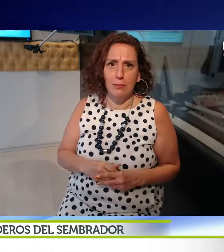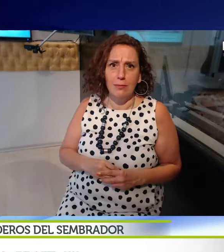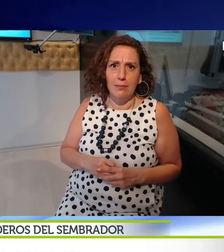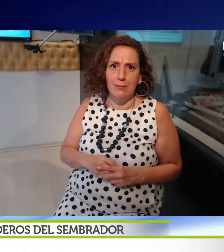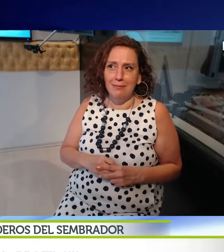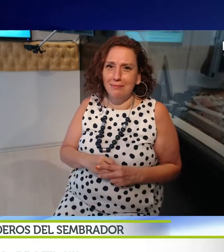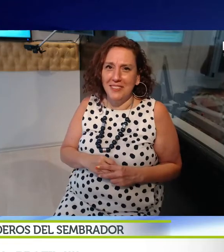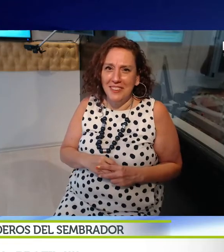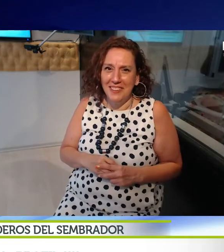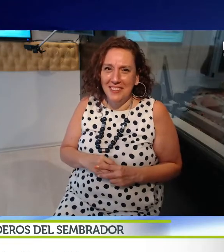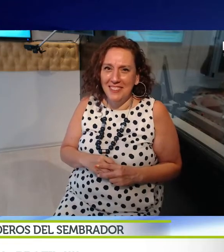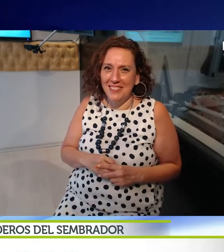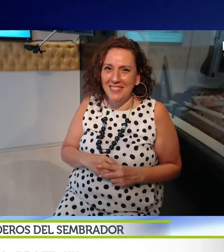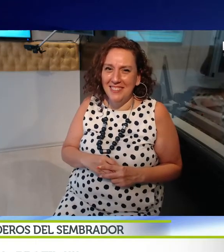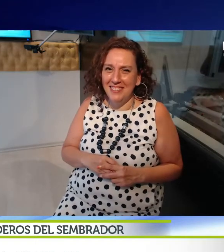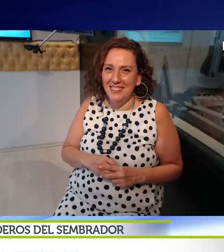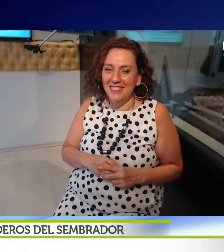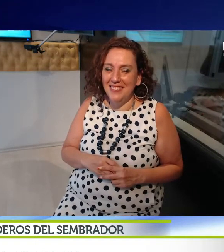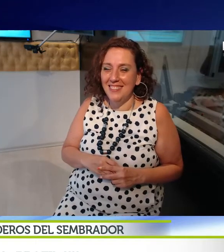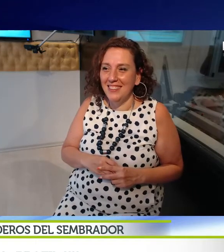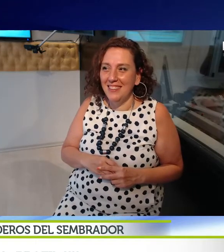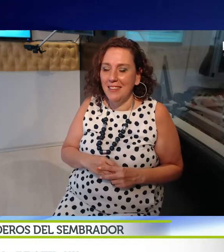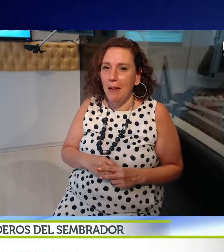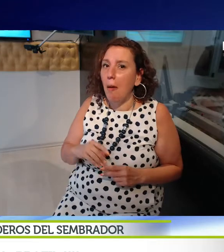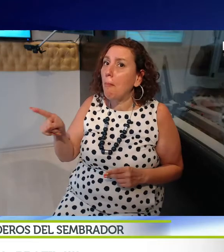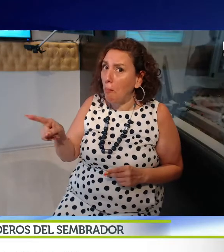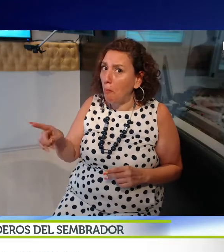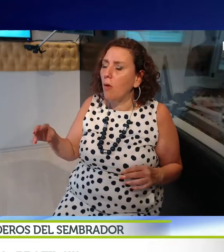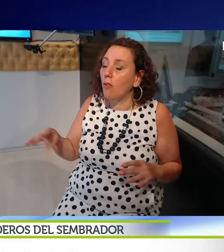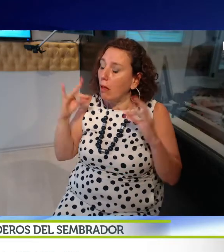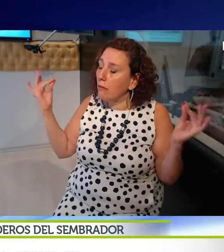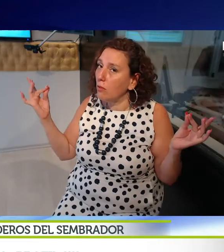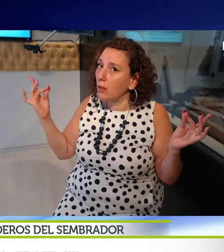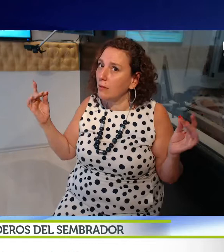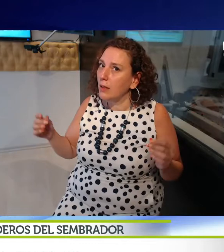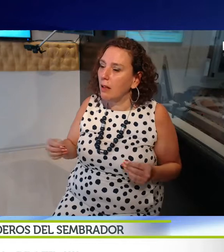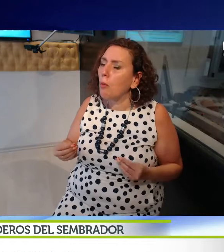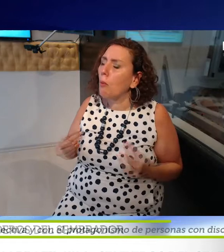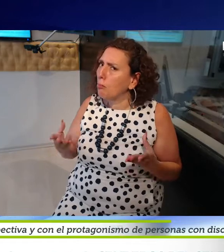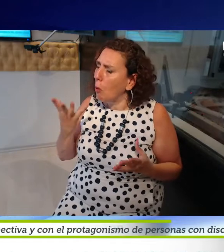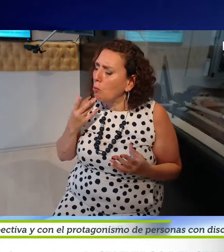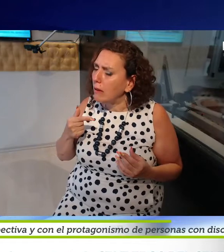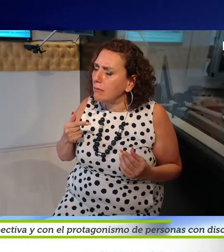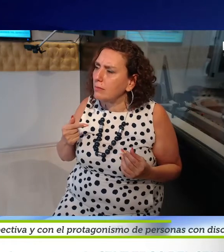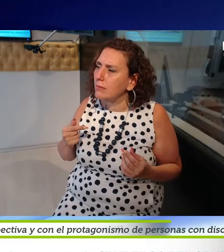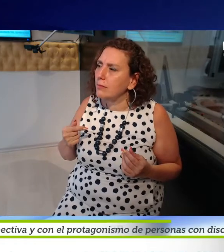¡No seas muchona, Mari! ¿Vos estás haciendo yoga? ¿Y qué tal con Emilio?